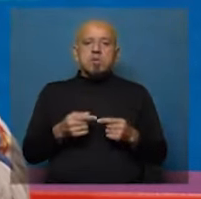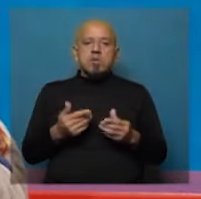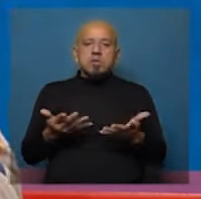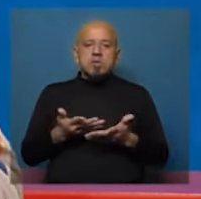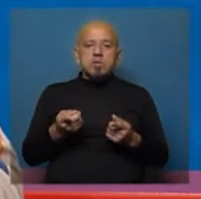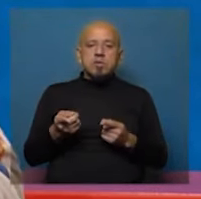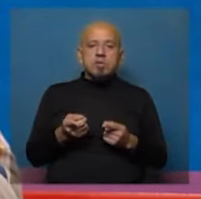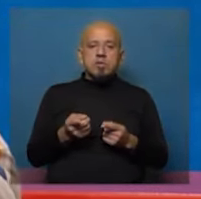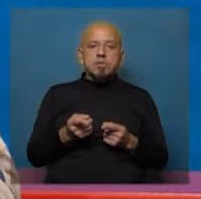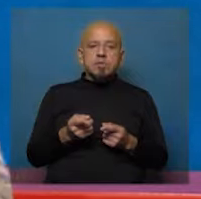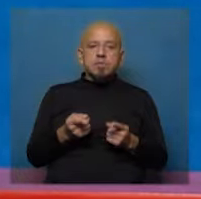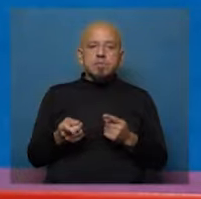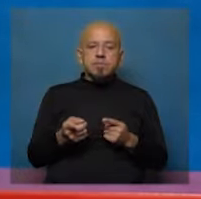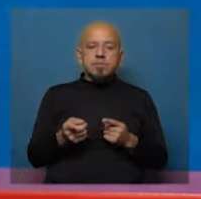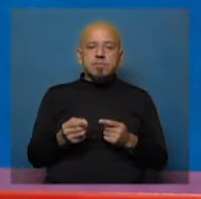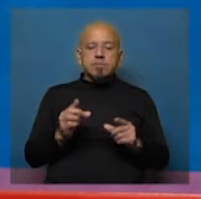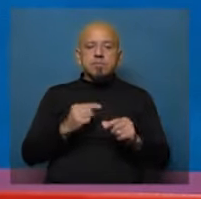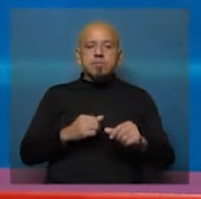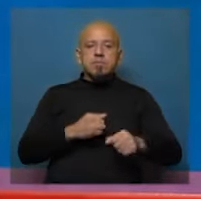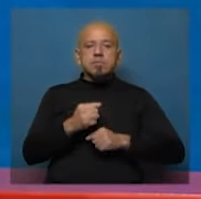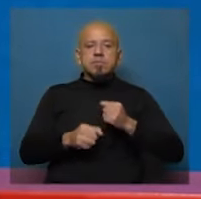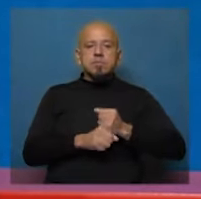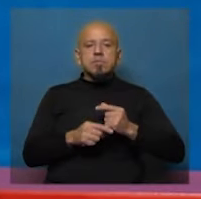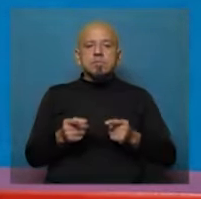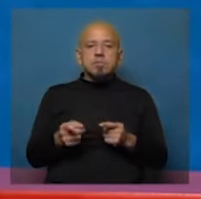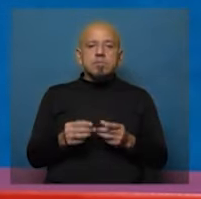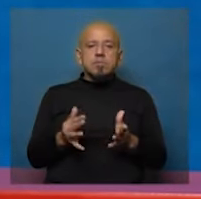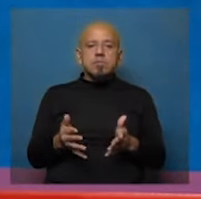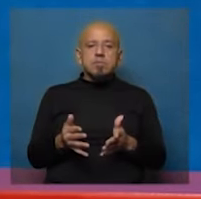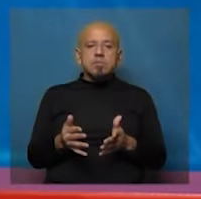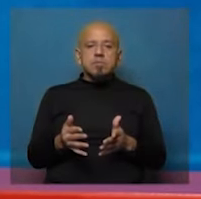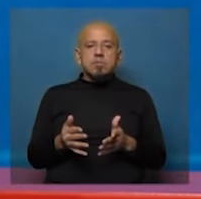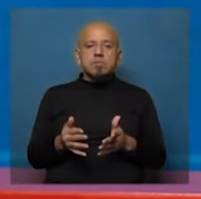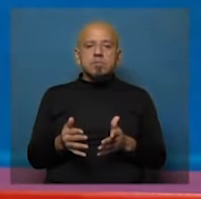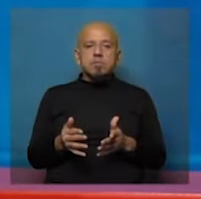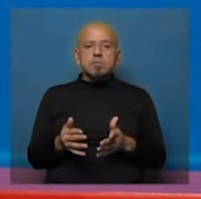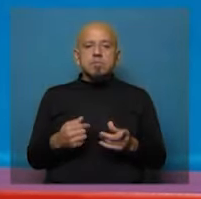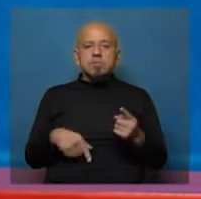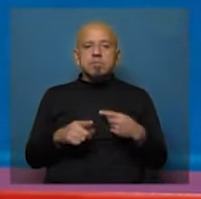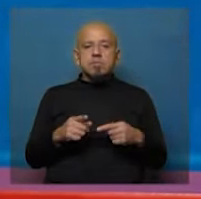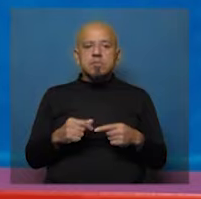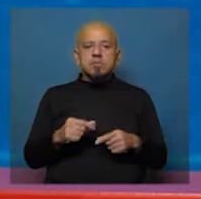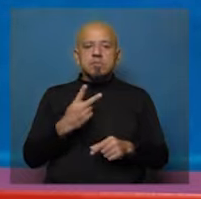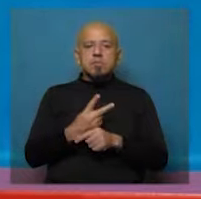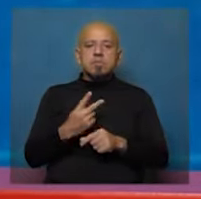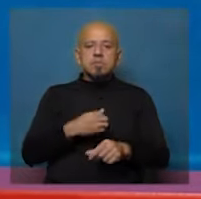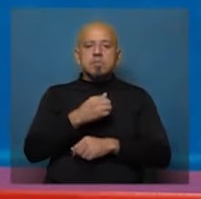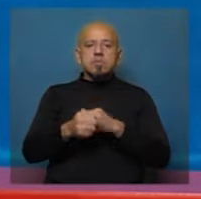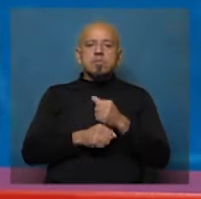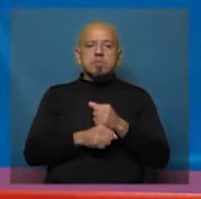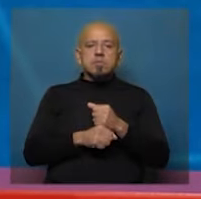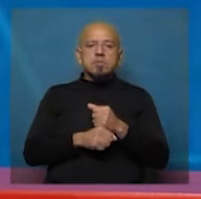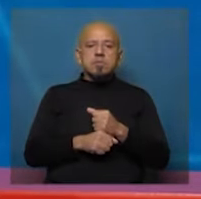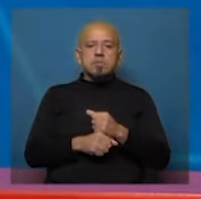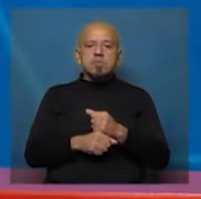recomendación que salió en fin de año pasado que es que conmina al Estado uruguayo a que en dos años ponga